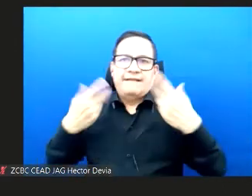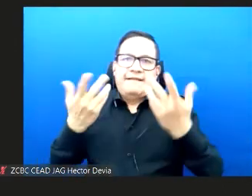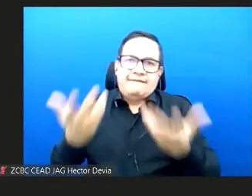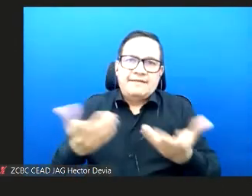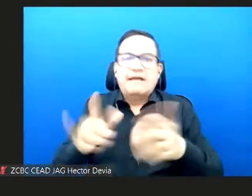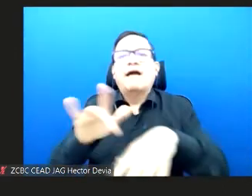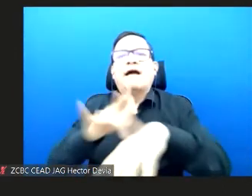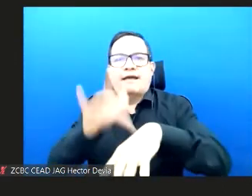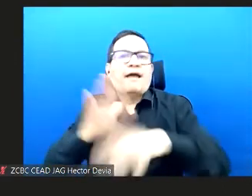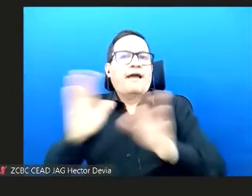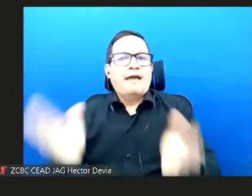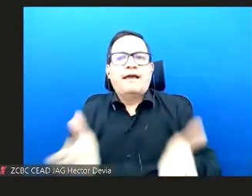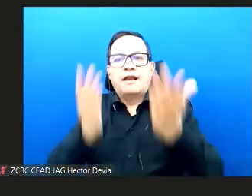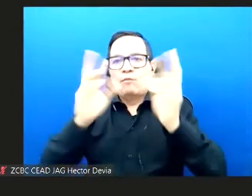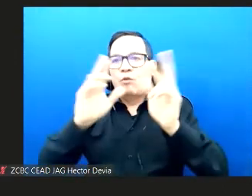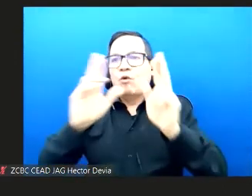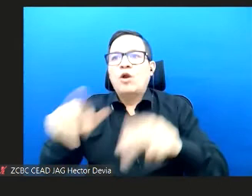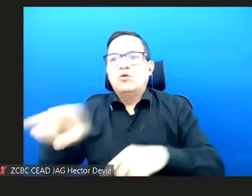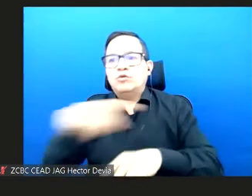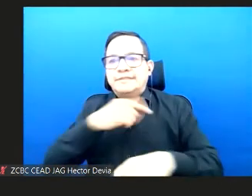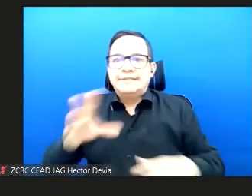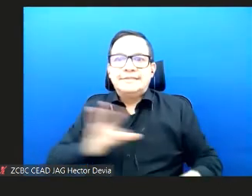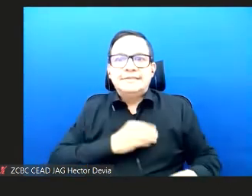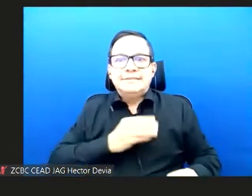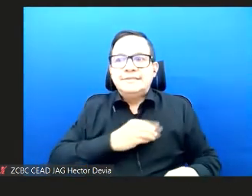ánimo, espero que estén muy motivados,